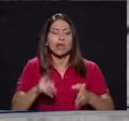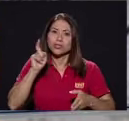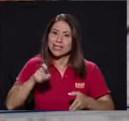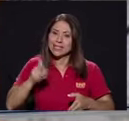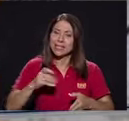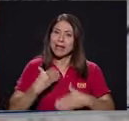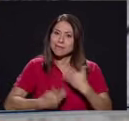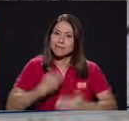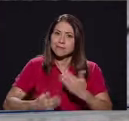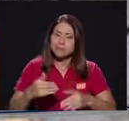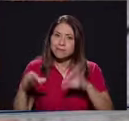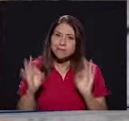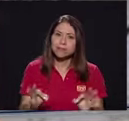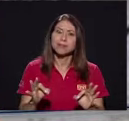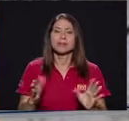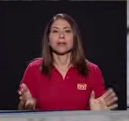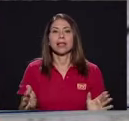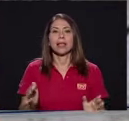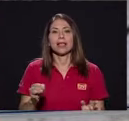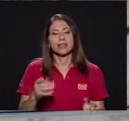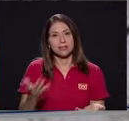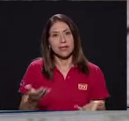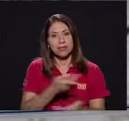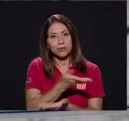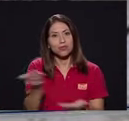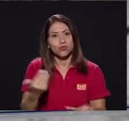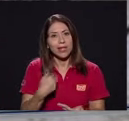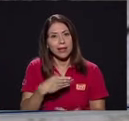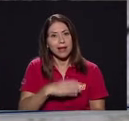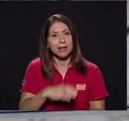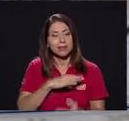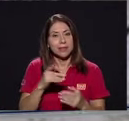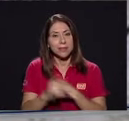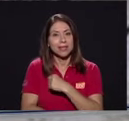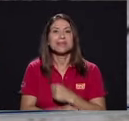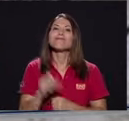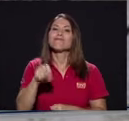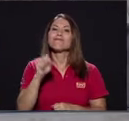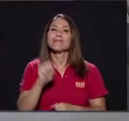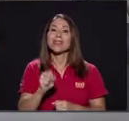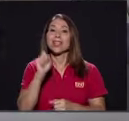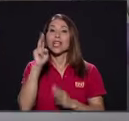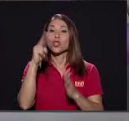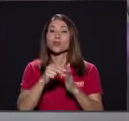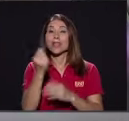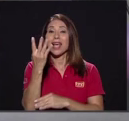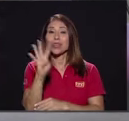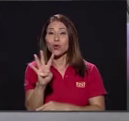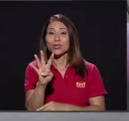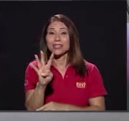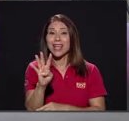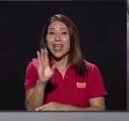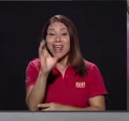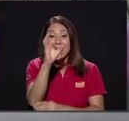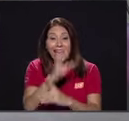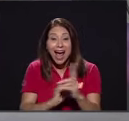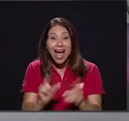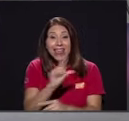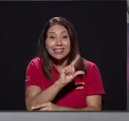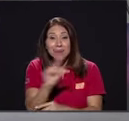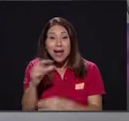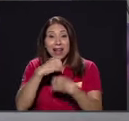señalaba Susana, y creo que es necesarísimo reiterar ese gran reto que tiene el país. En efecto, en 2014 hubo semanalmente 13 recursos